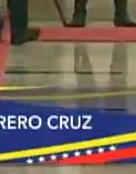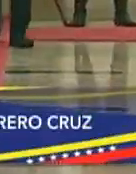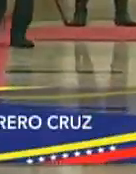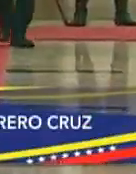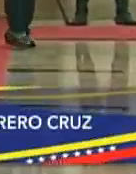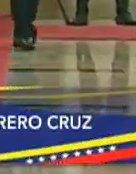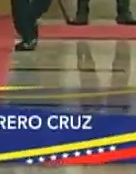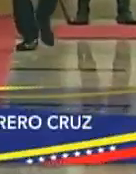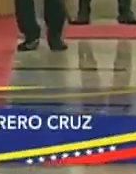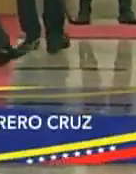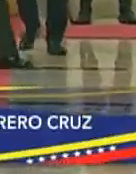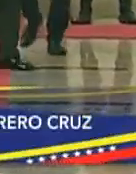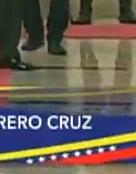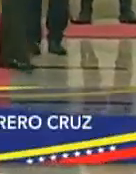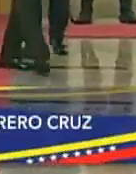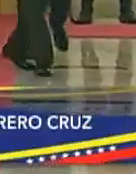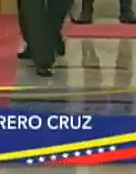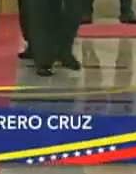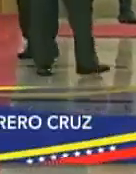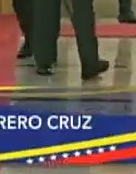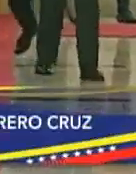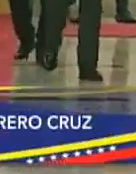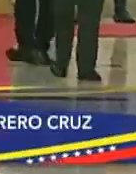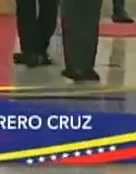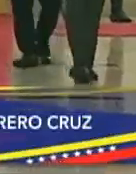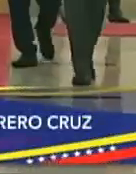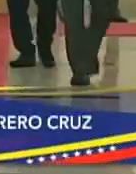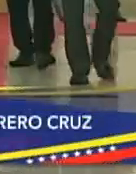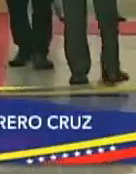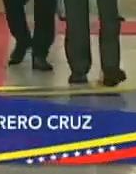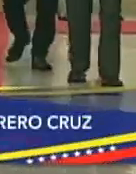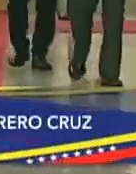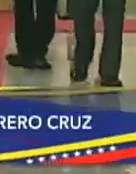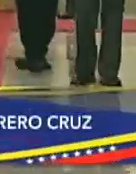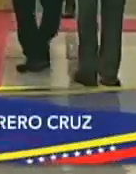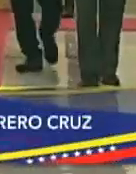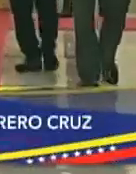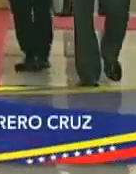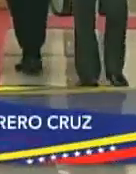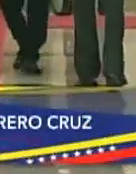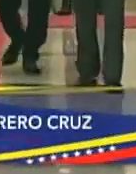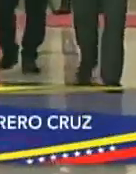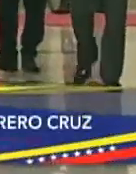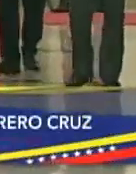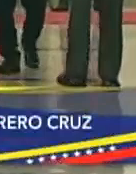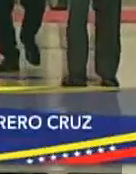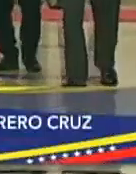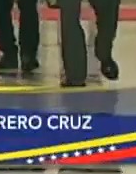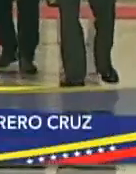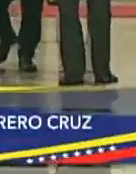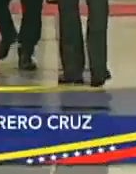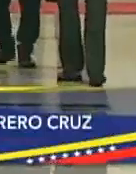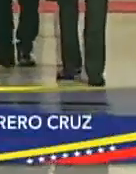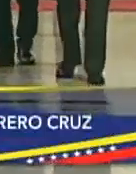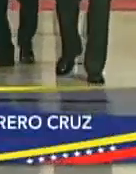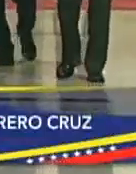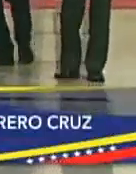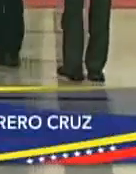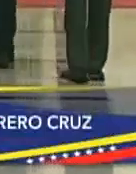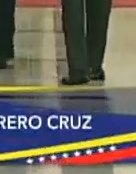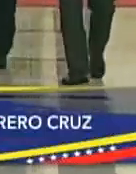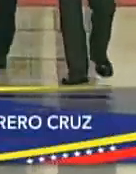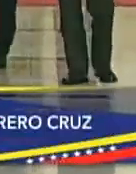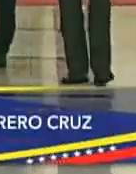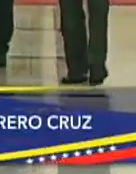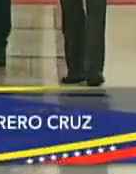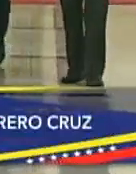cubana y la colaboración de médicos cubanos que han salvado la vida de 1.400.000 personas a través de este programa humanista.